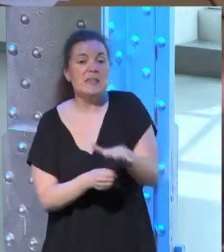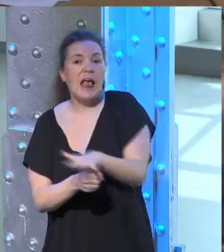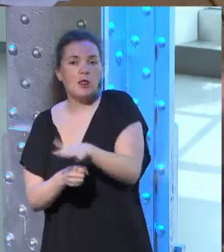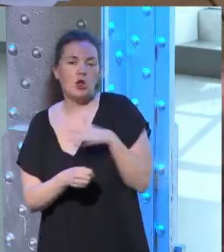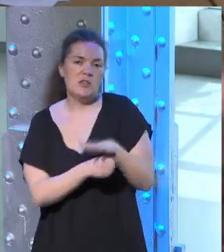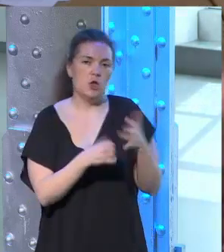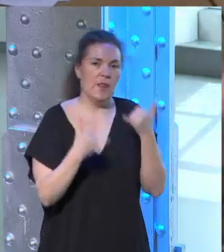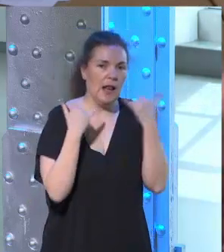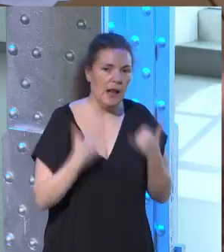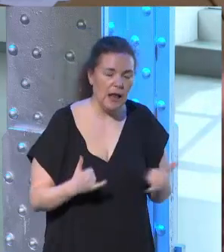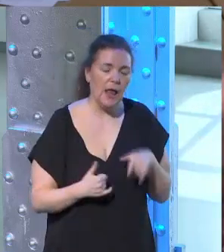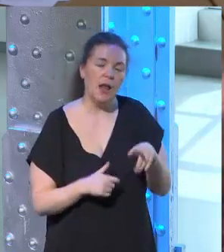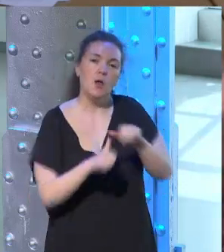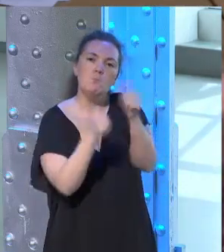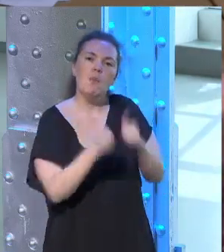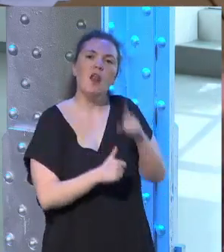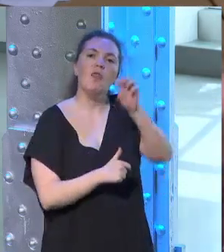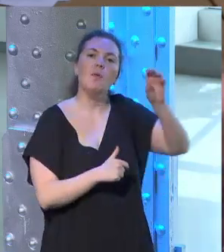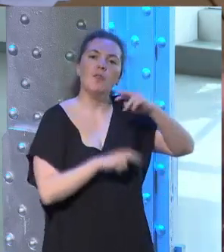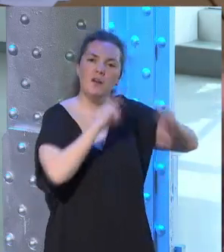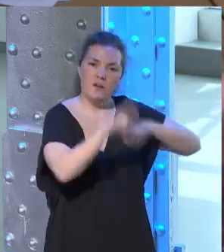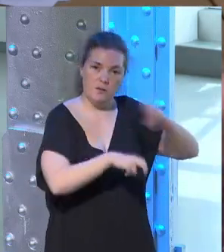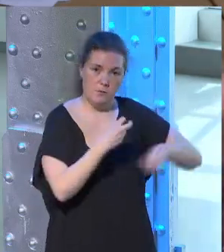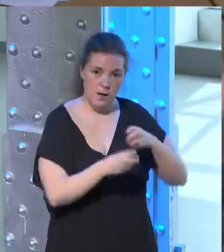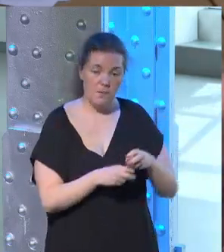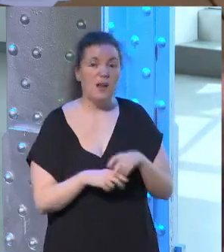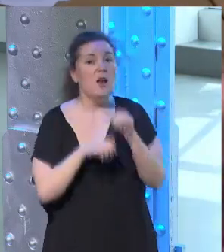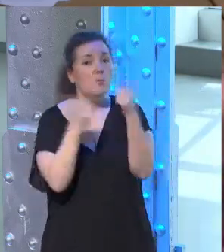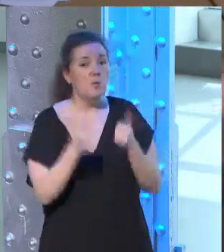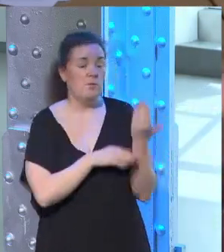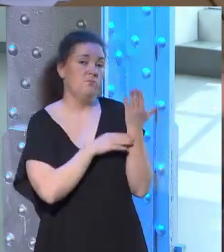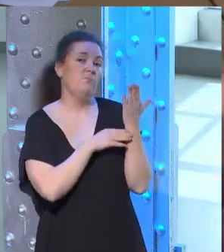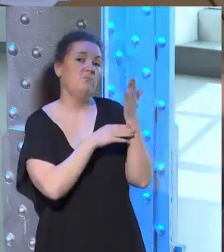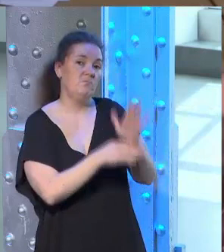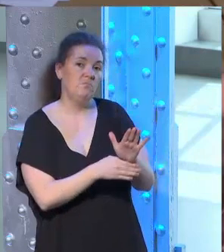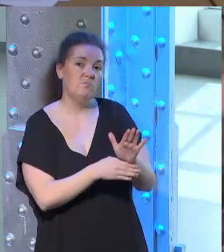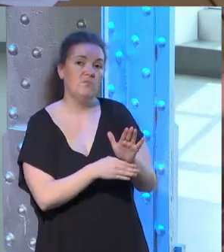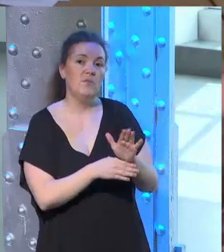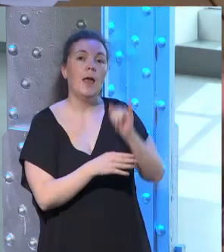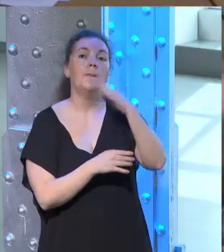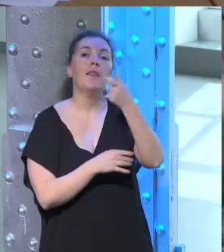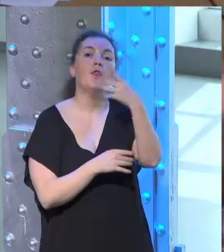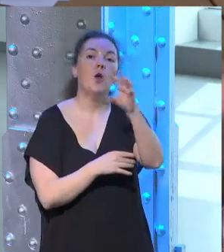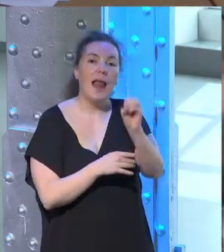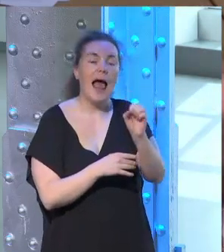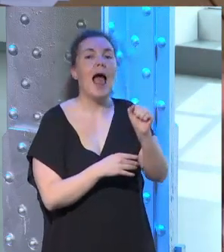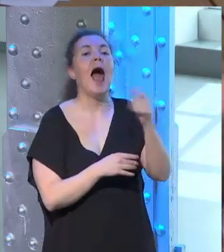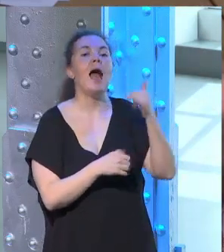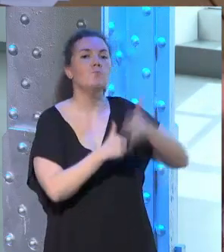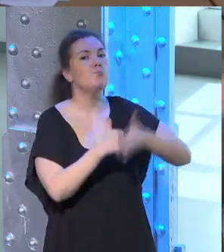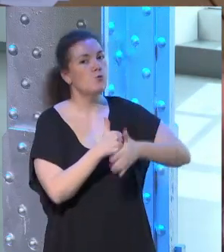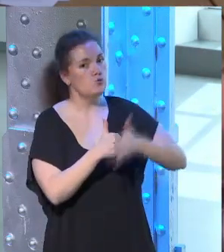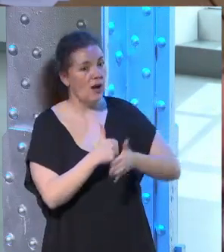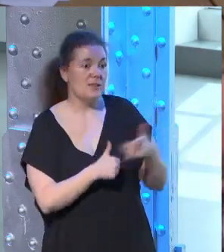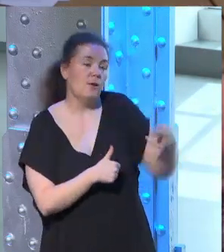de la energía, ir a un modelo 100% renovable. Yo, en el modelo que ha presentado el miembro de Iberdrola, ahí había mucho gas. A vosotros, como os